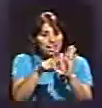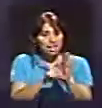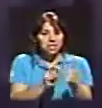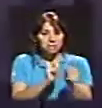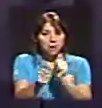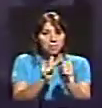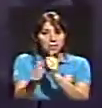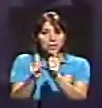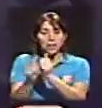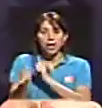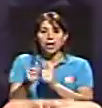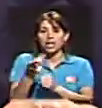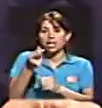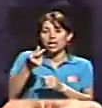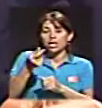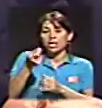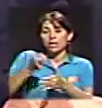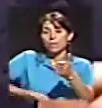tabaco,